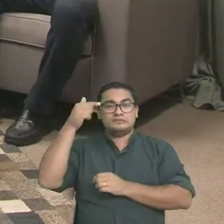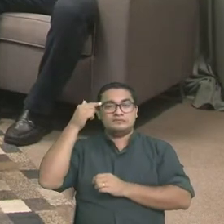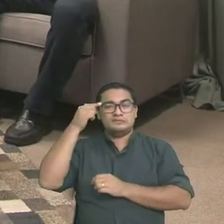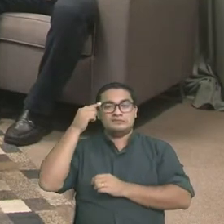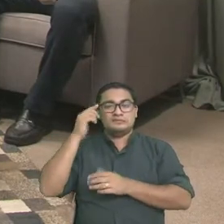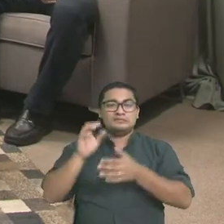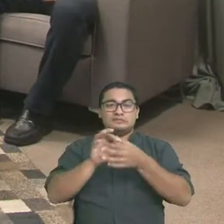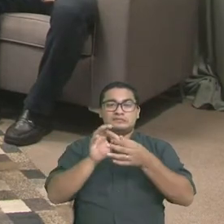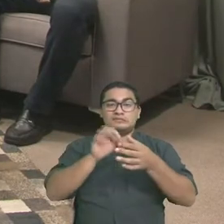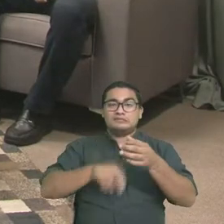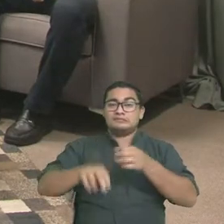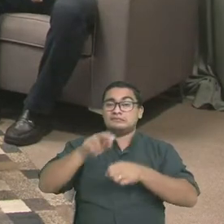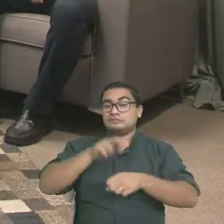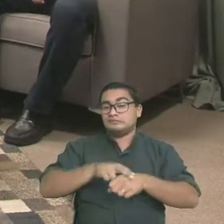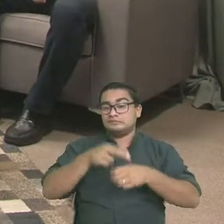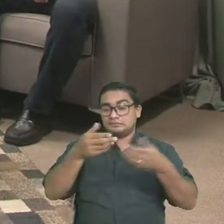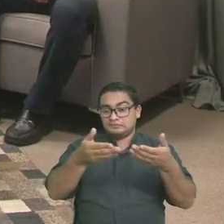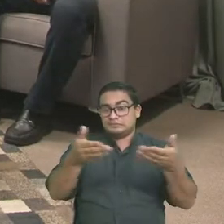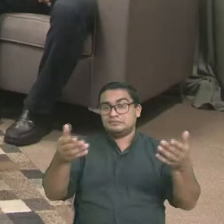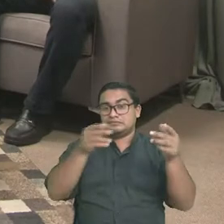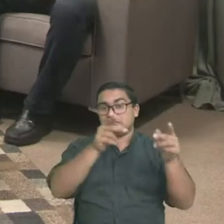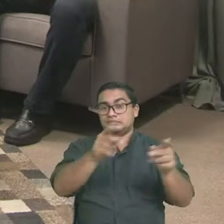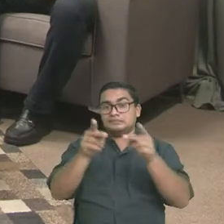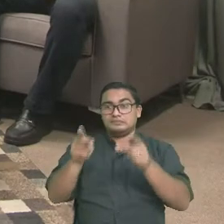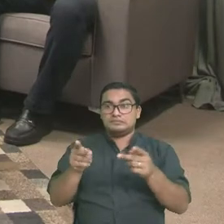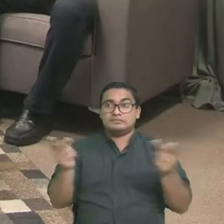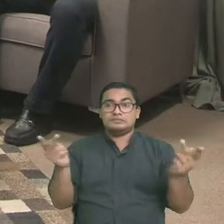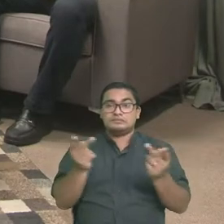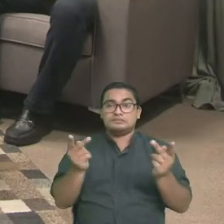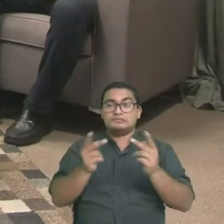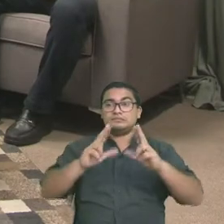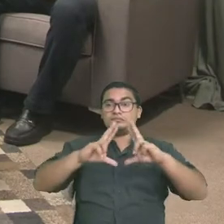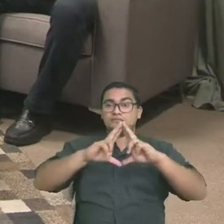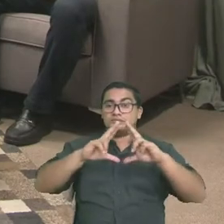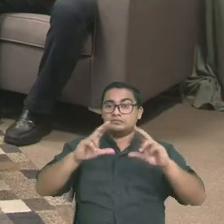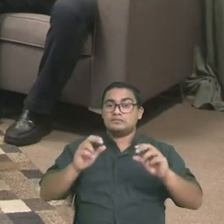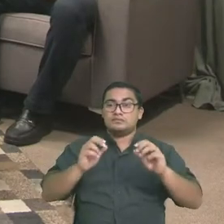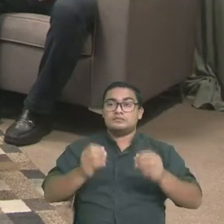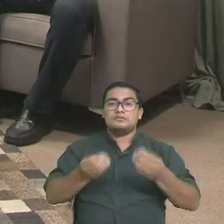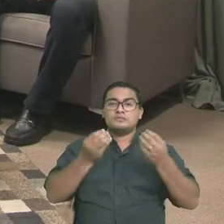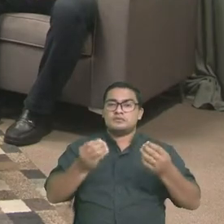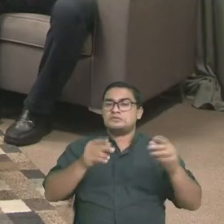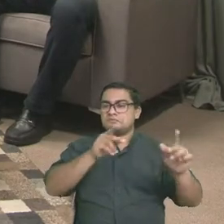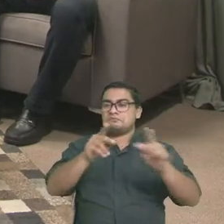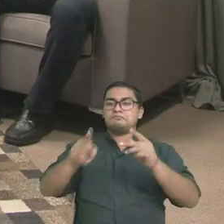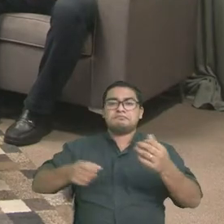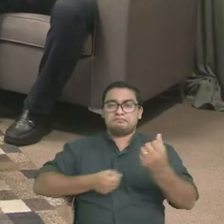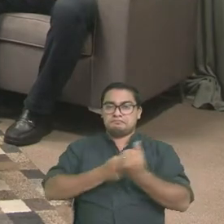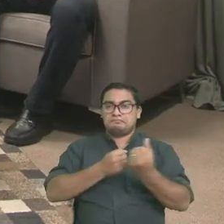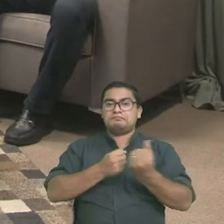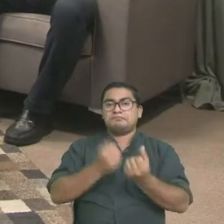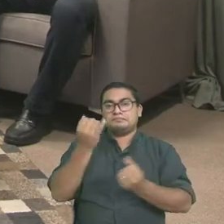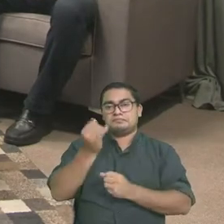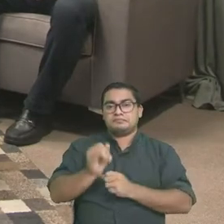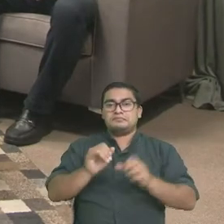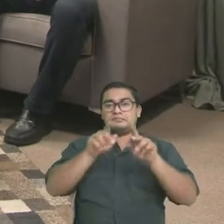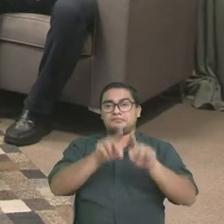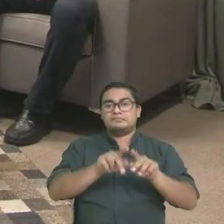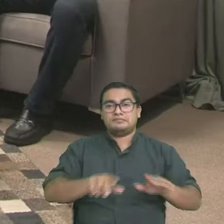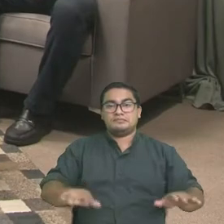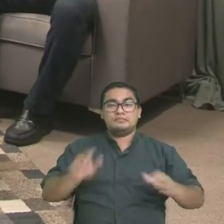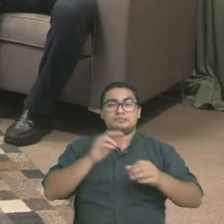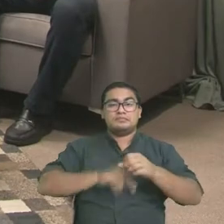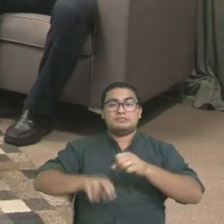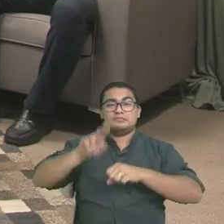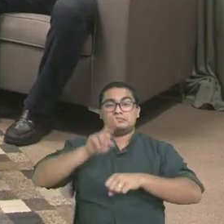propuso a los nicaragüenses, y los nicaragüenses mayoritariamente respaldaron el Plan Nacional de Desarrollo